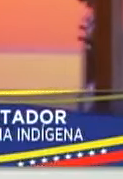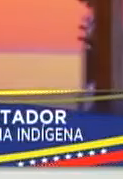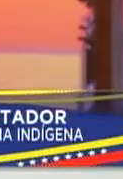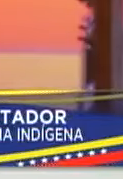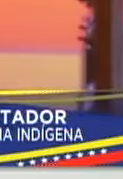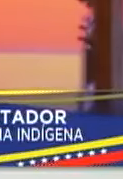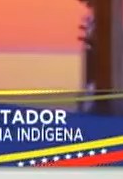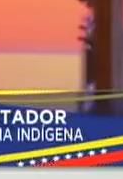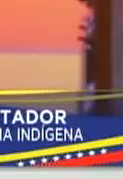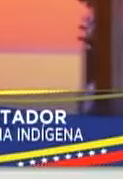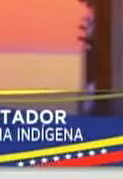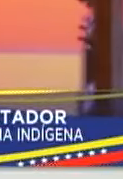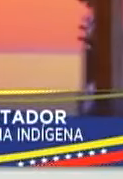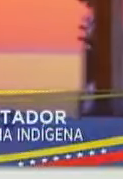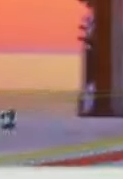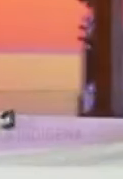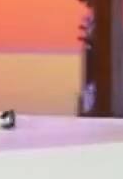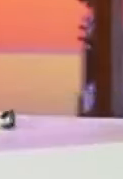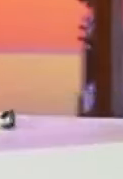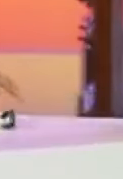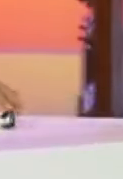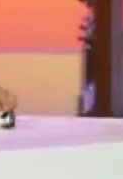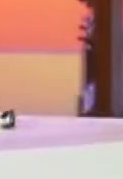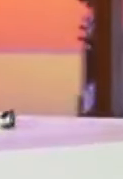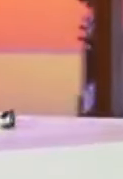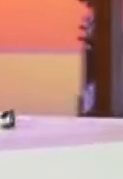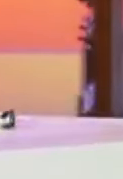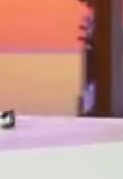de Ral González, presidente de la CELAT.